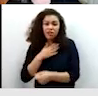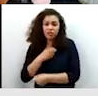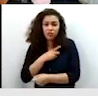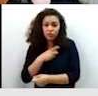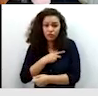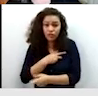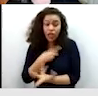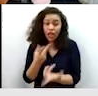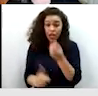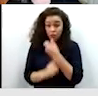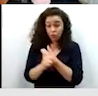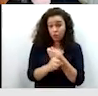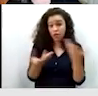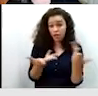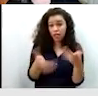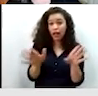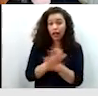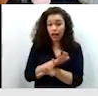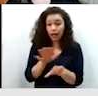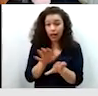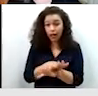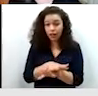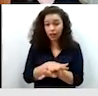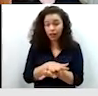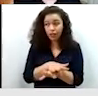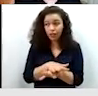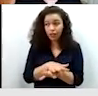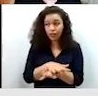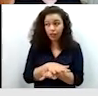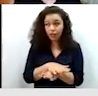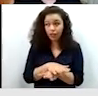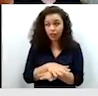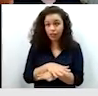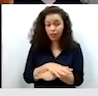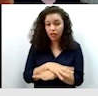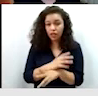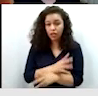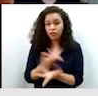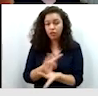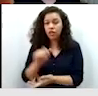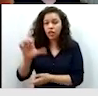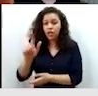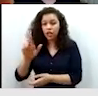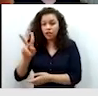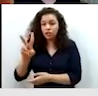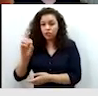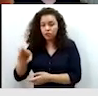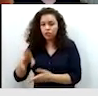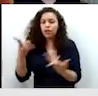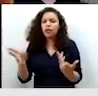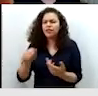es cuando usted tiene que hacer el cambio de esas, simplemente desde las arenillas y el carbón activado, porque tiene que